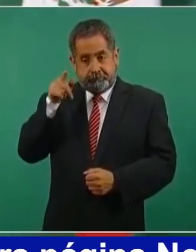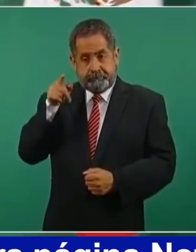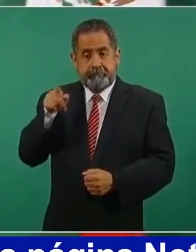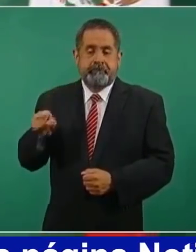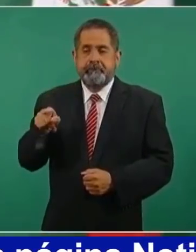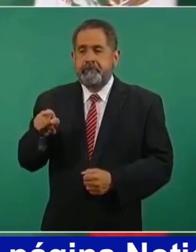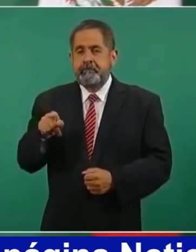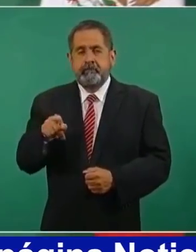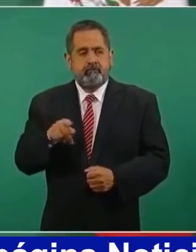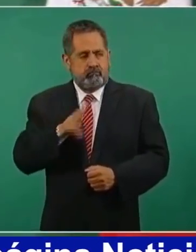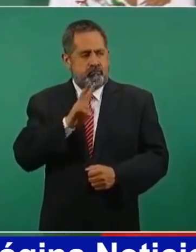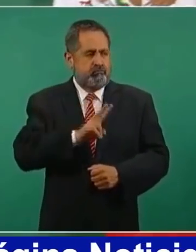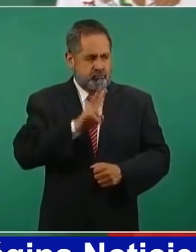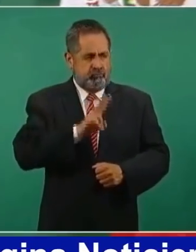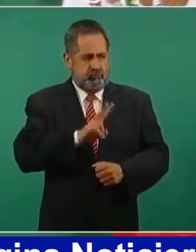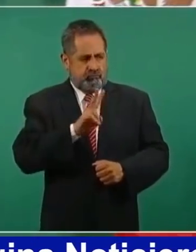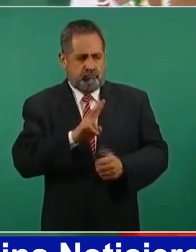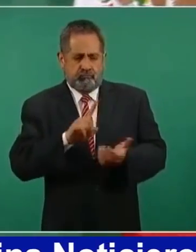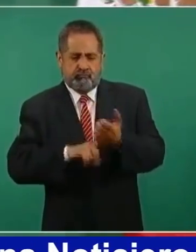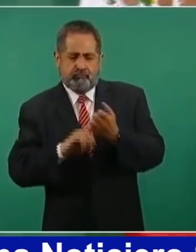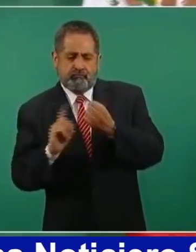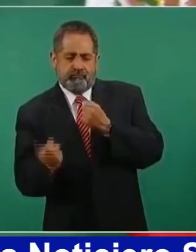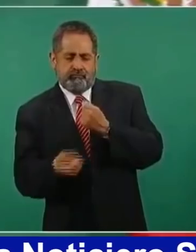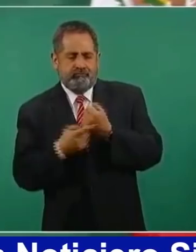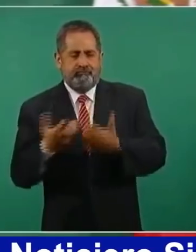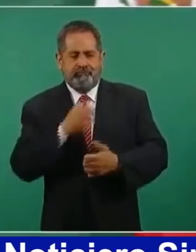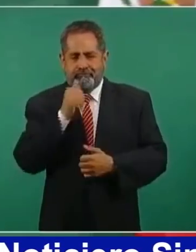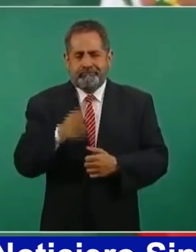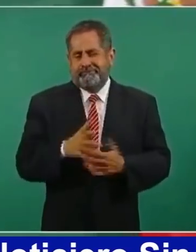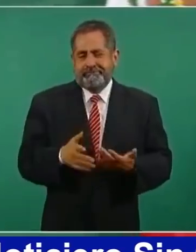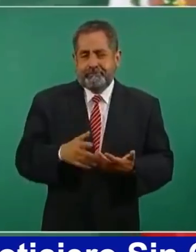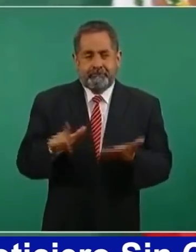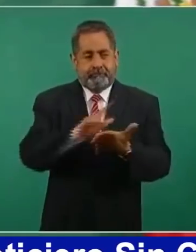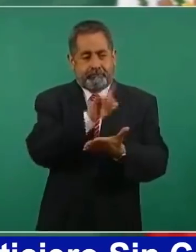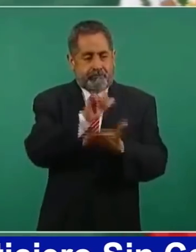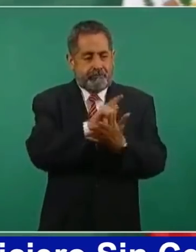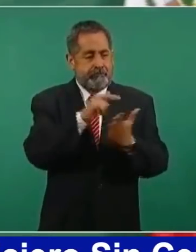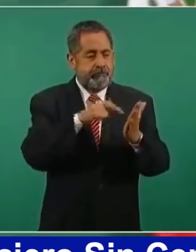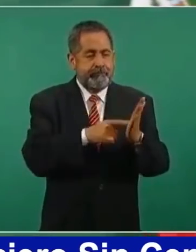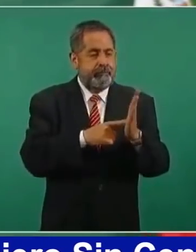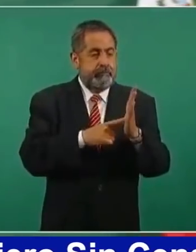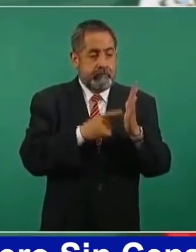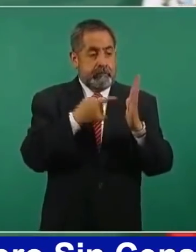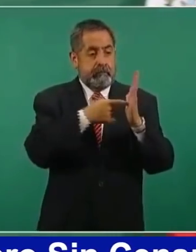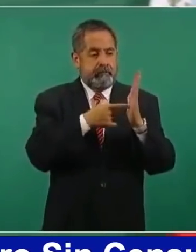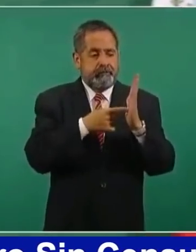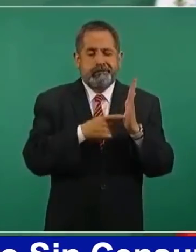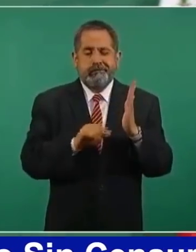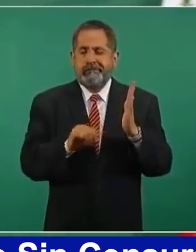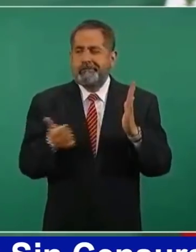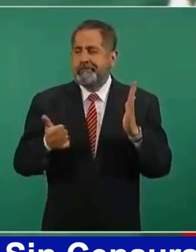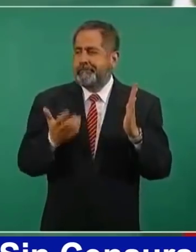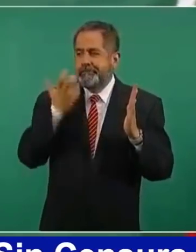las cosas con leyes no escritas.